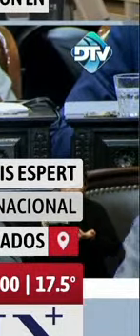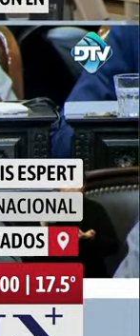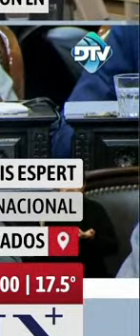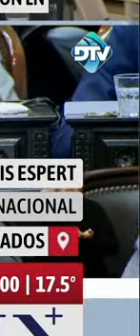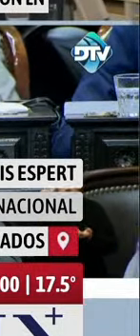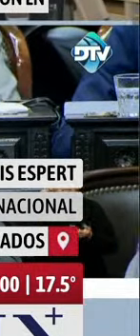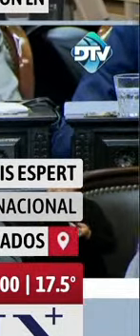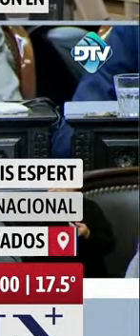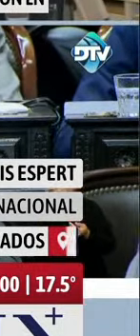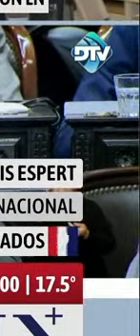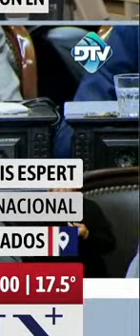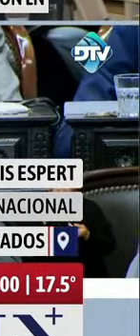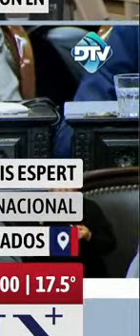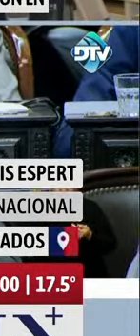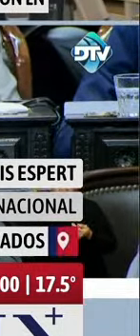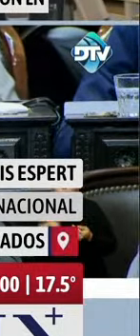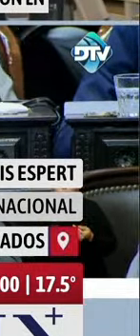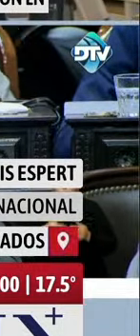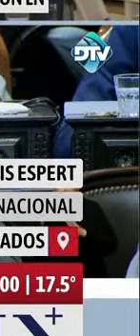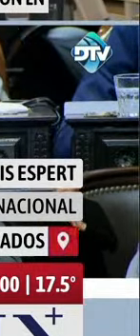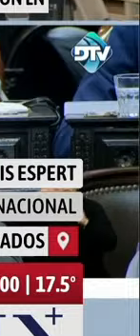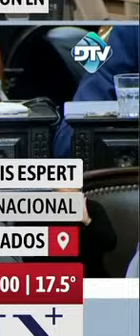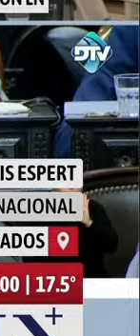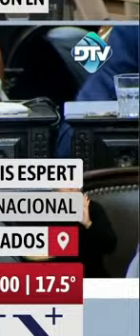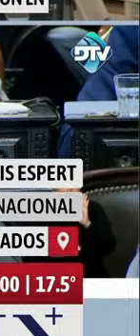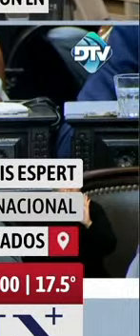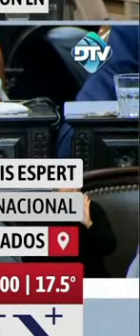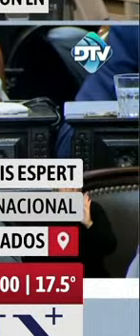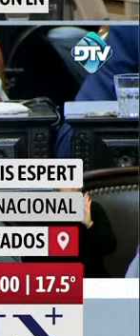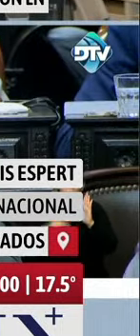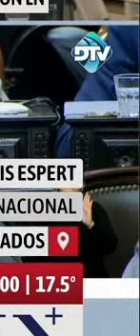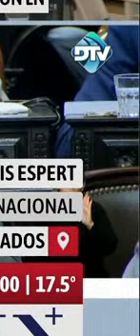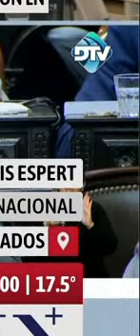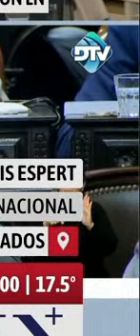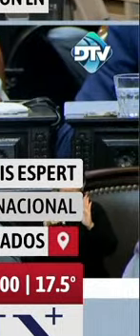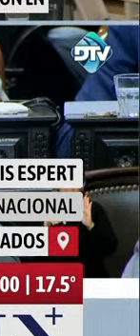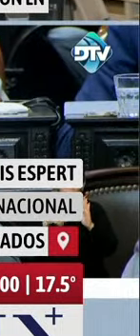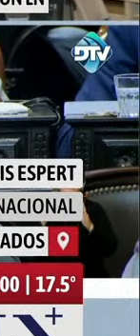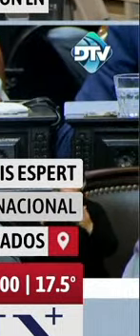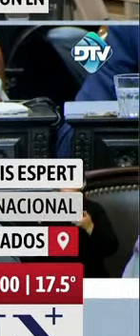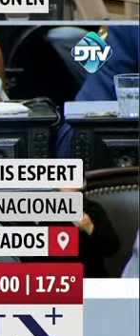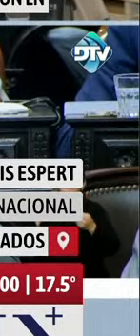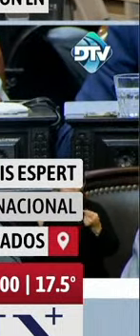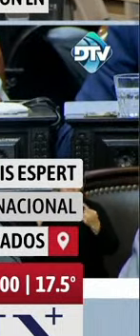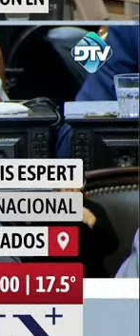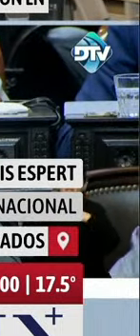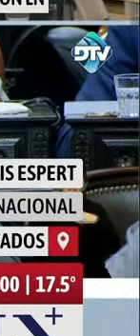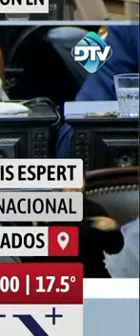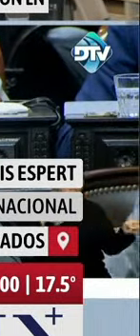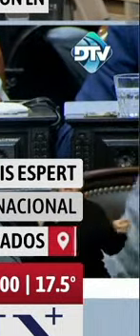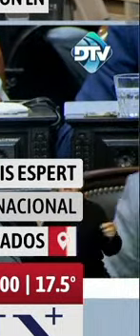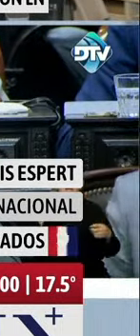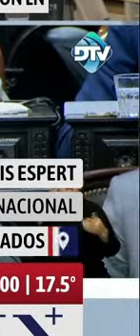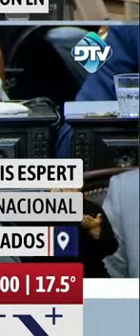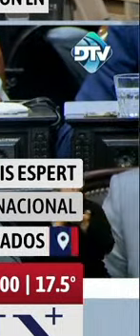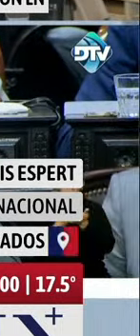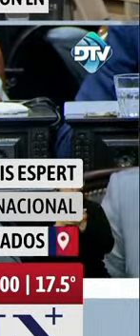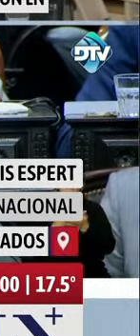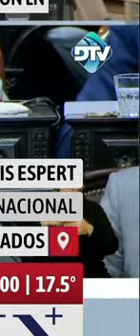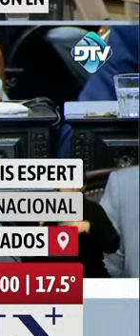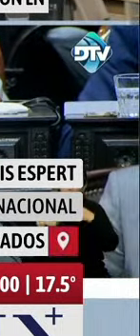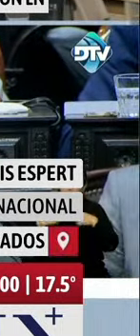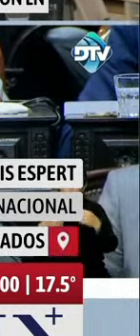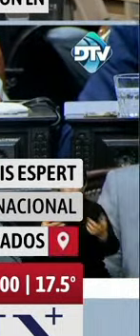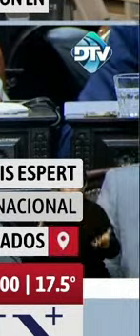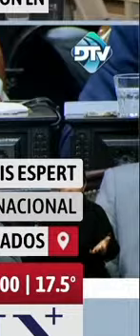no sucede si le decís las personas que reconocen que están mal Son son las menos eh No sé